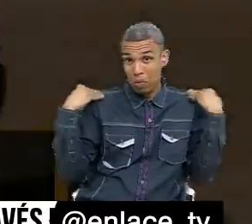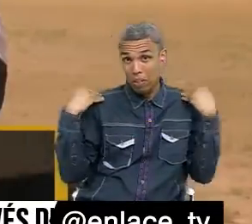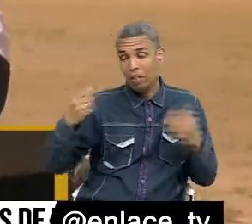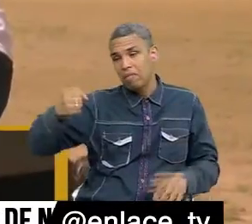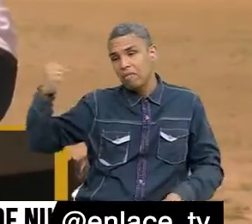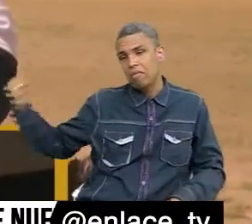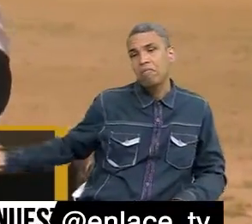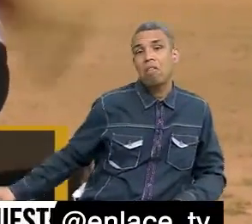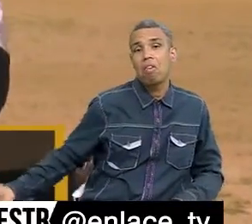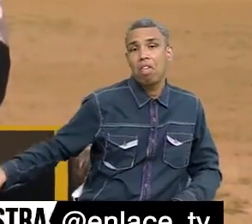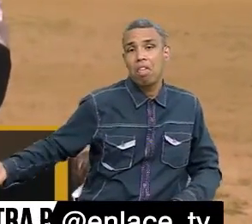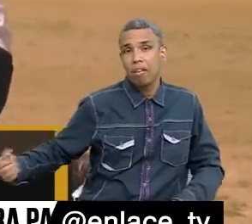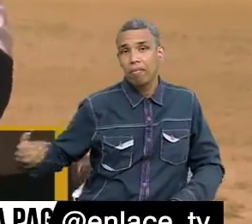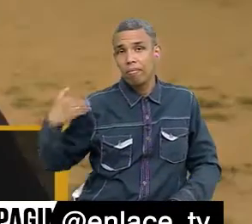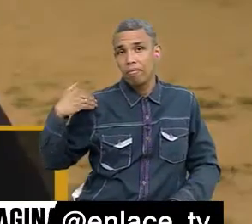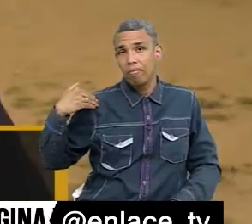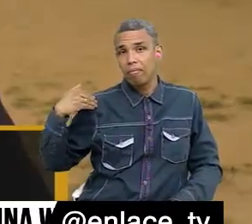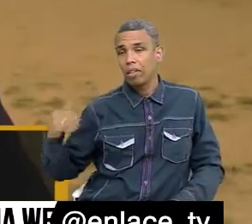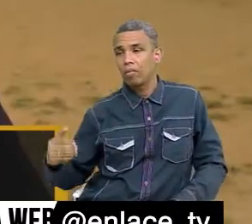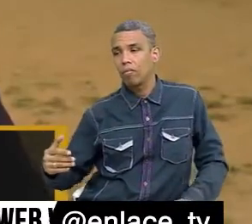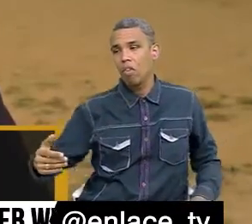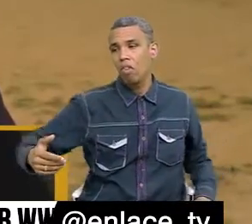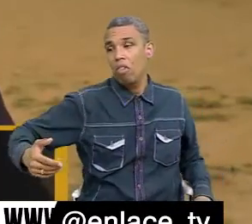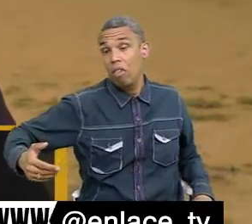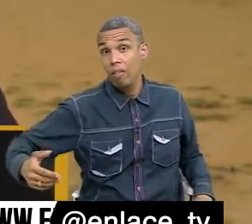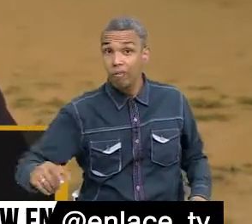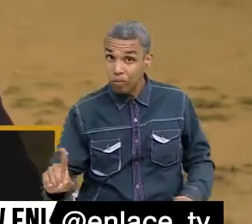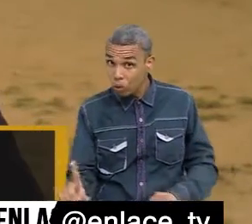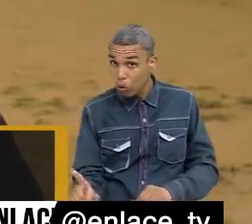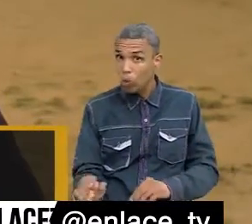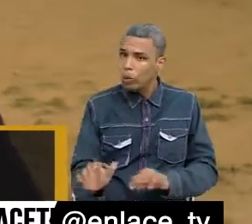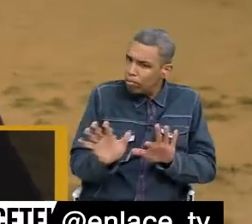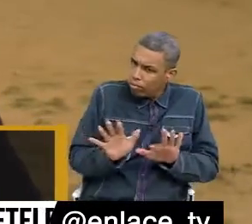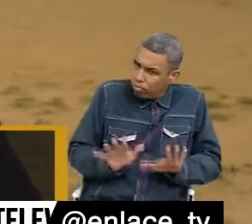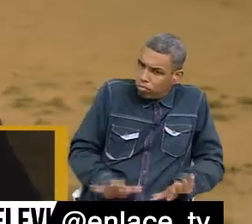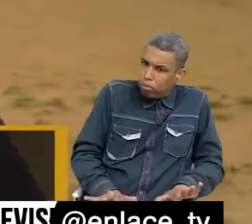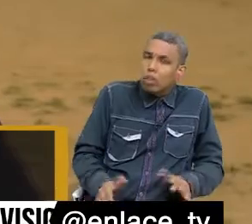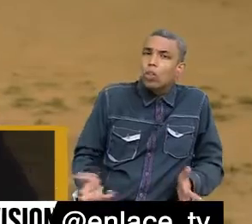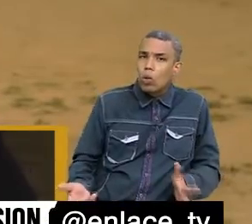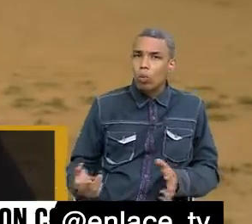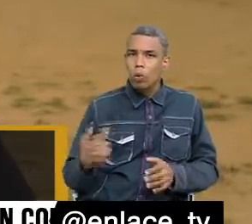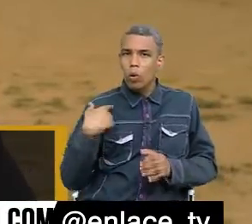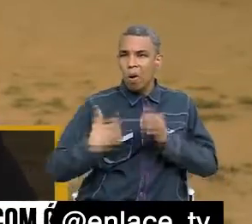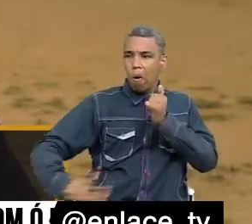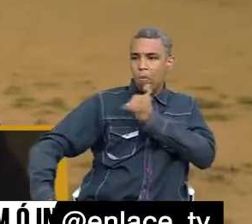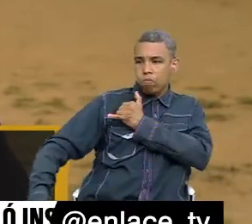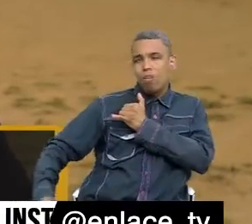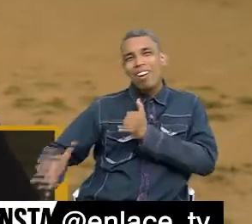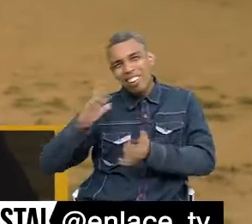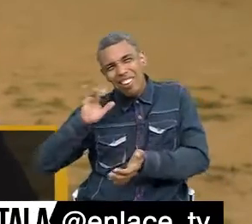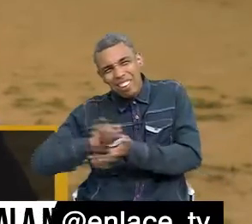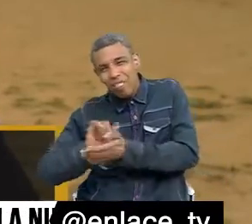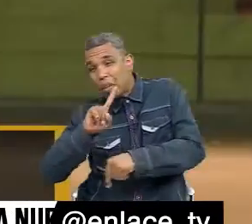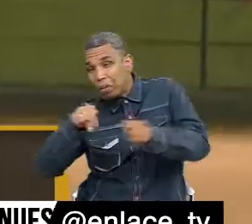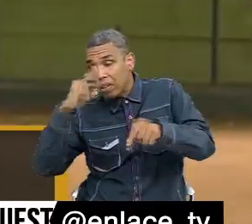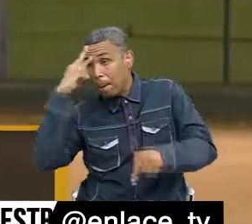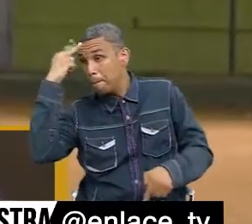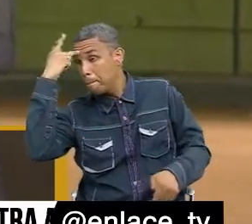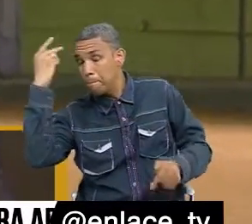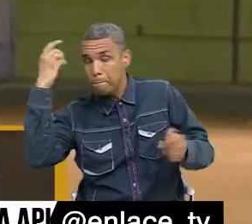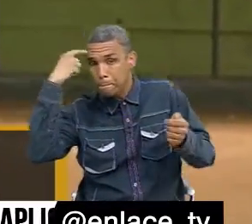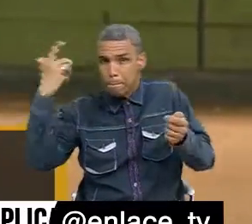trabajando la explosividad del brazo y trabajamos simultáneo también lo que es preparación física con rapidez.